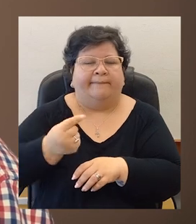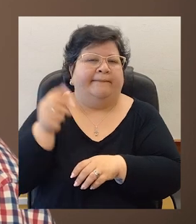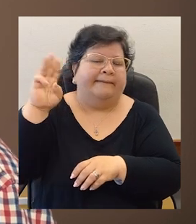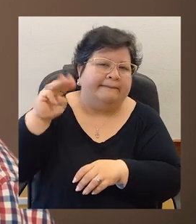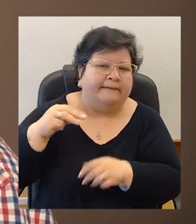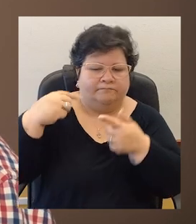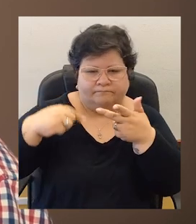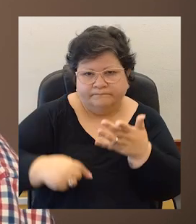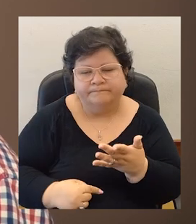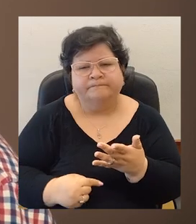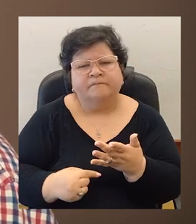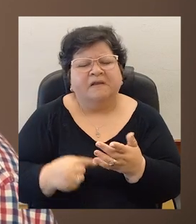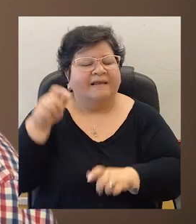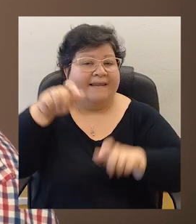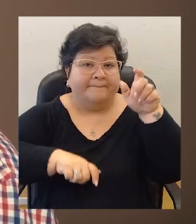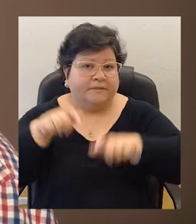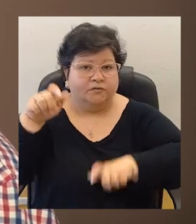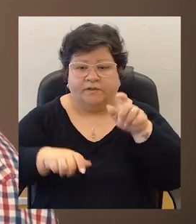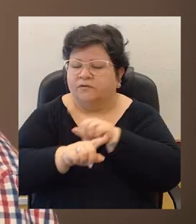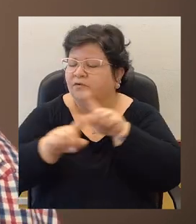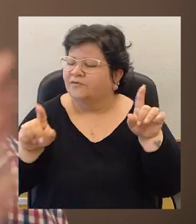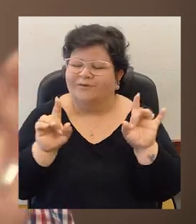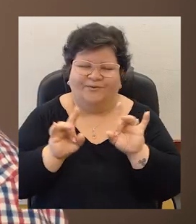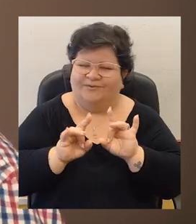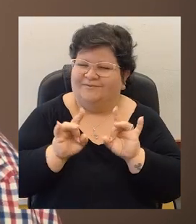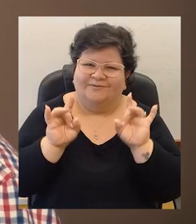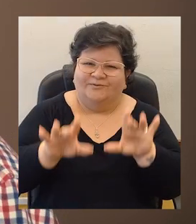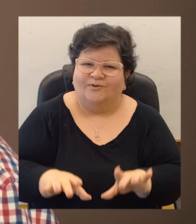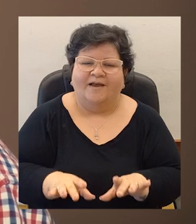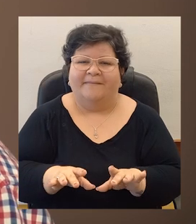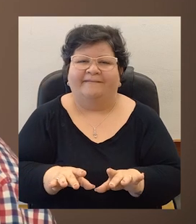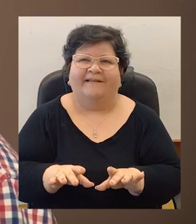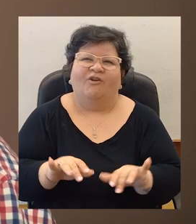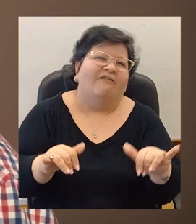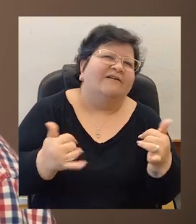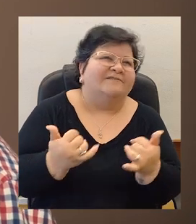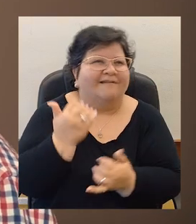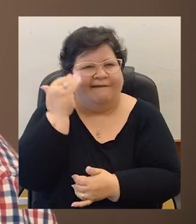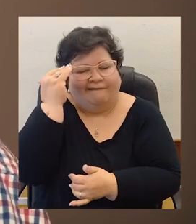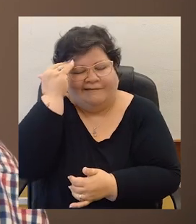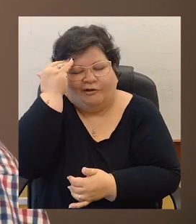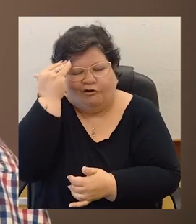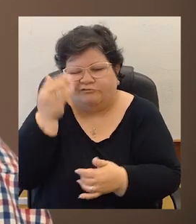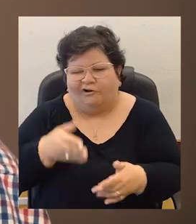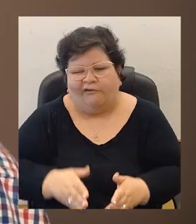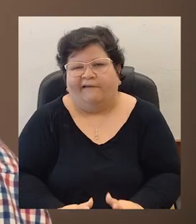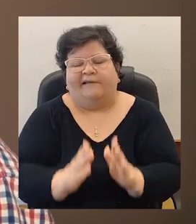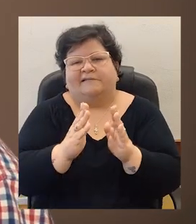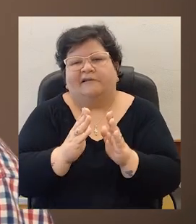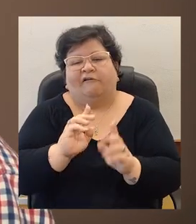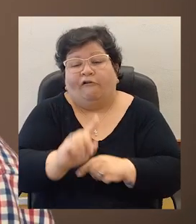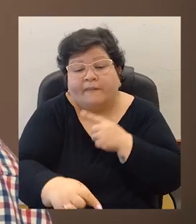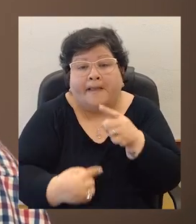las personas no solamente los más llamados nativos digitales es decir los que nacieron después la revolución